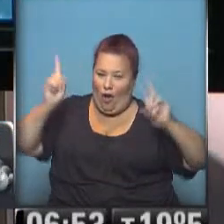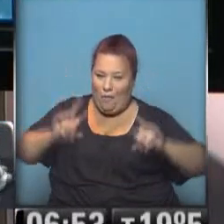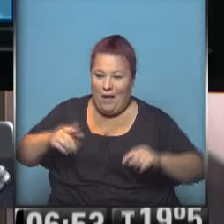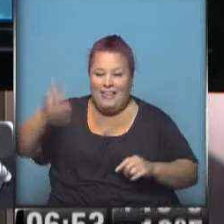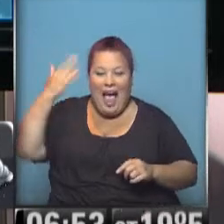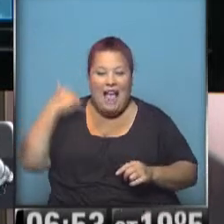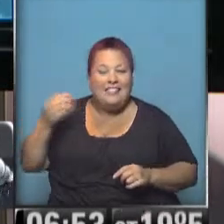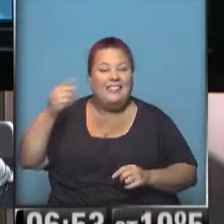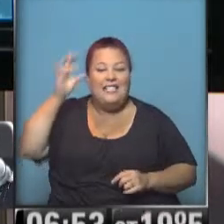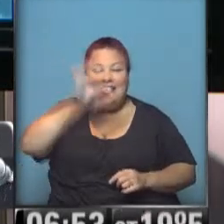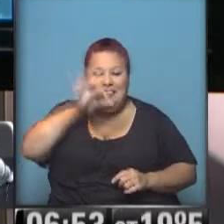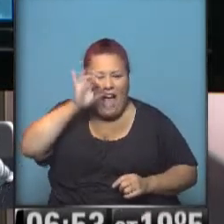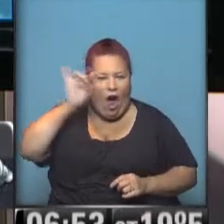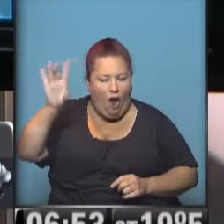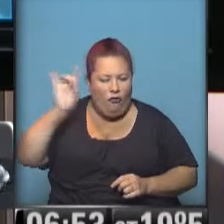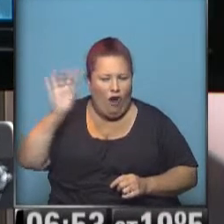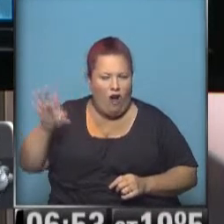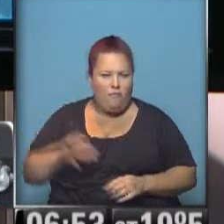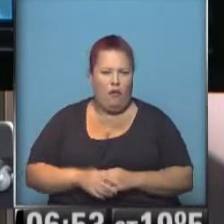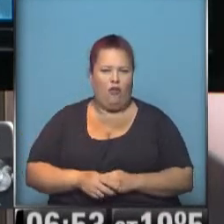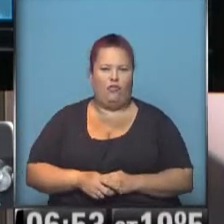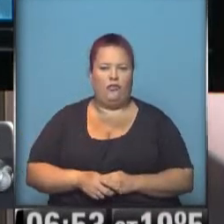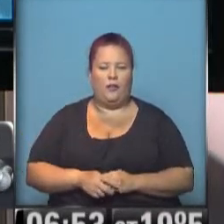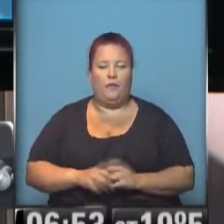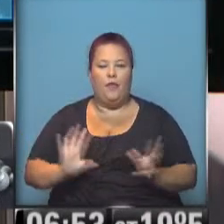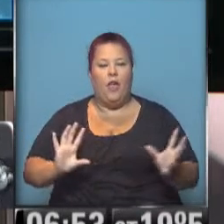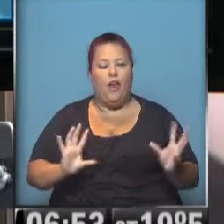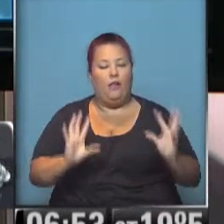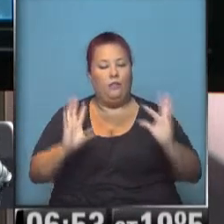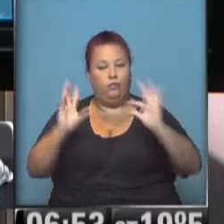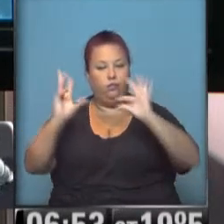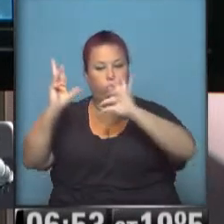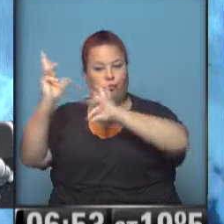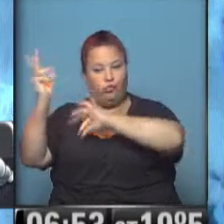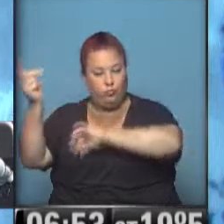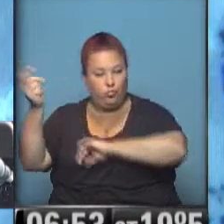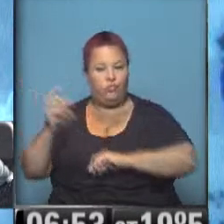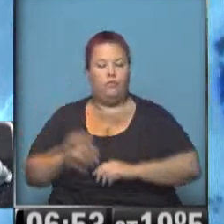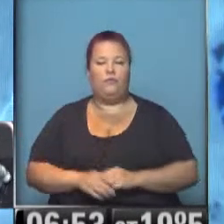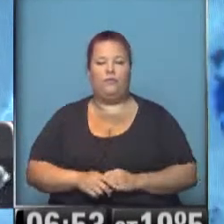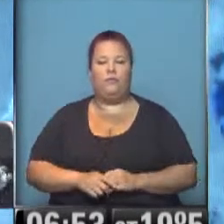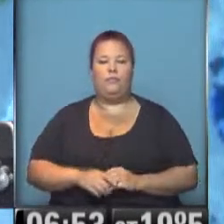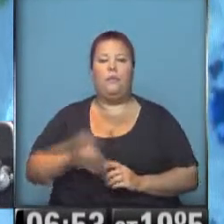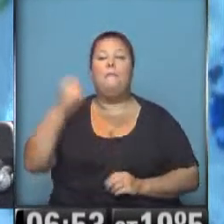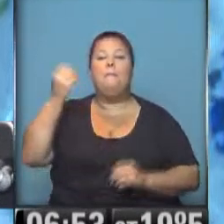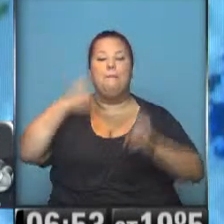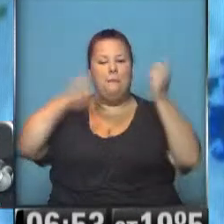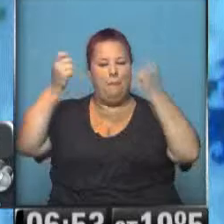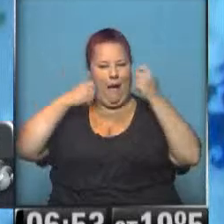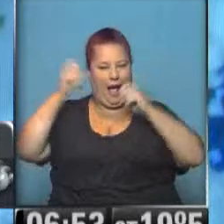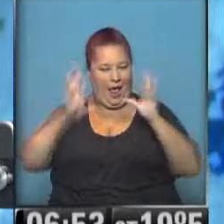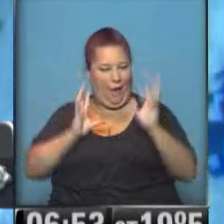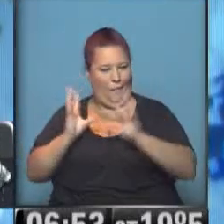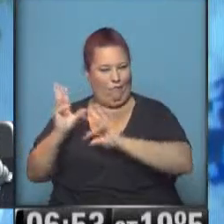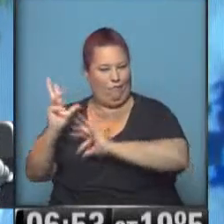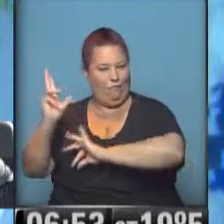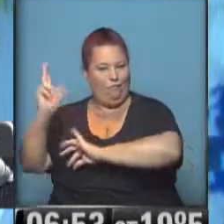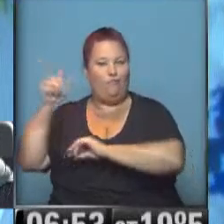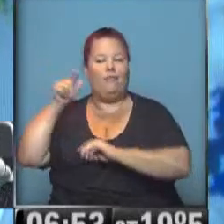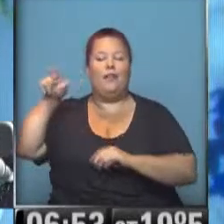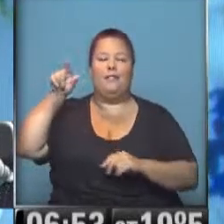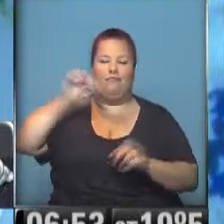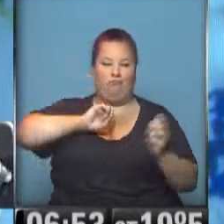en Chaco y en Formosa, que se fueron desplazando hacia el este de Paraguay, de la